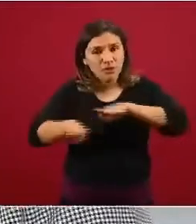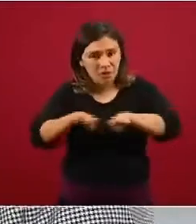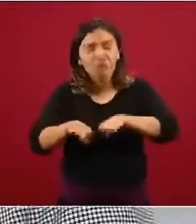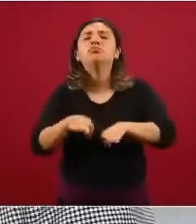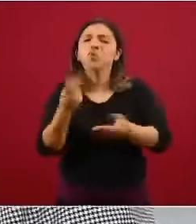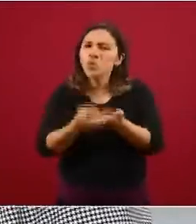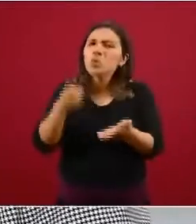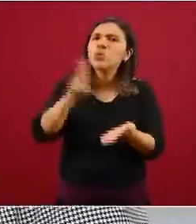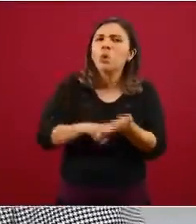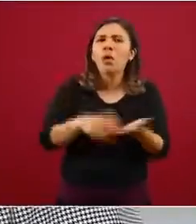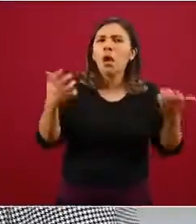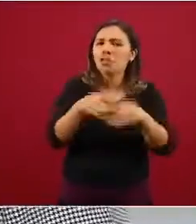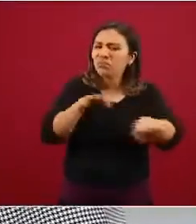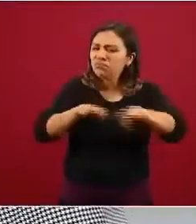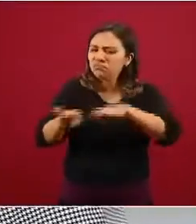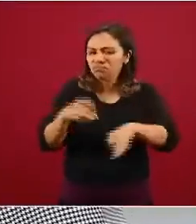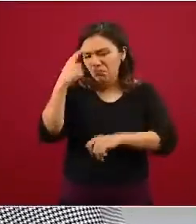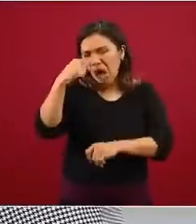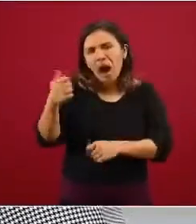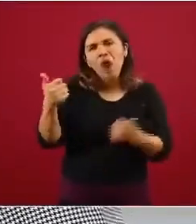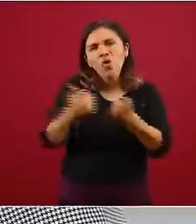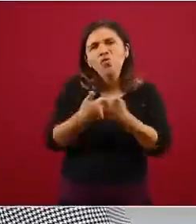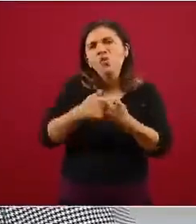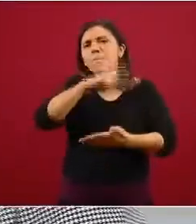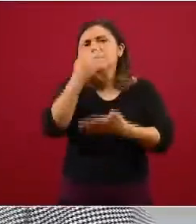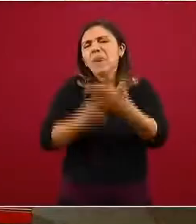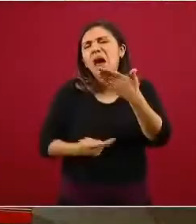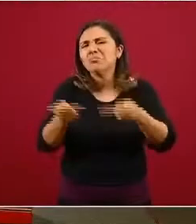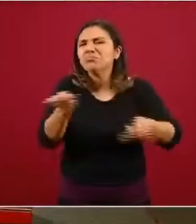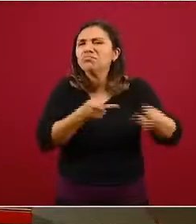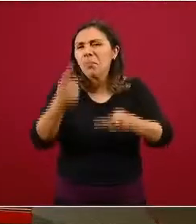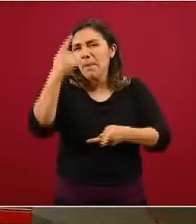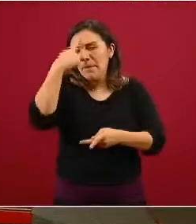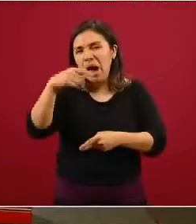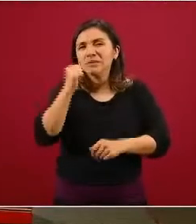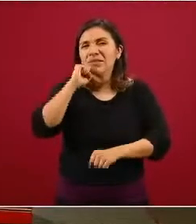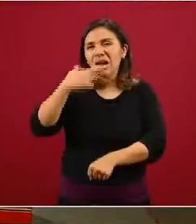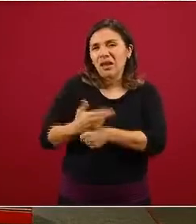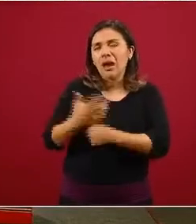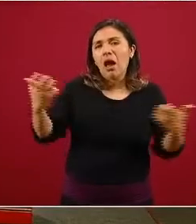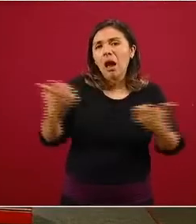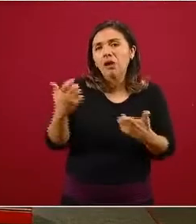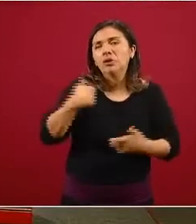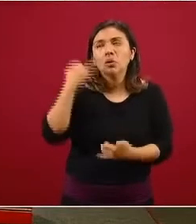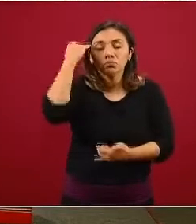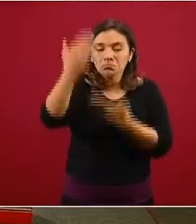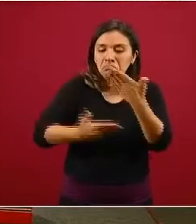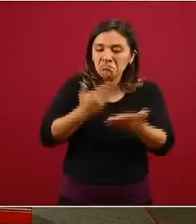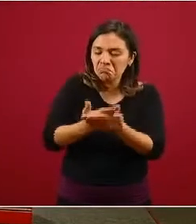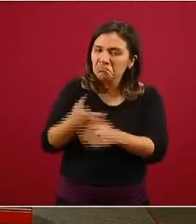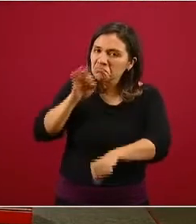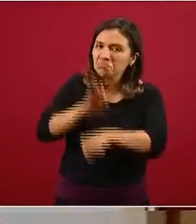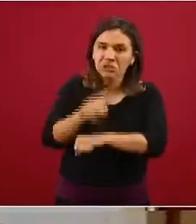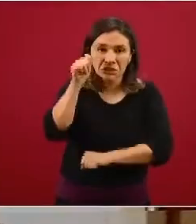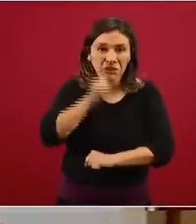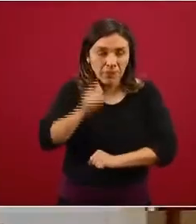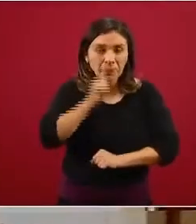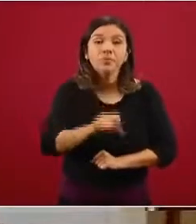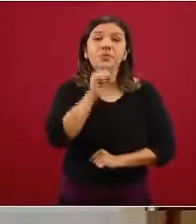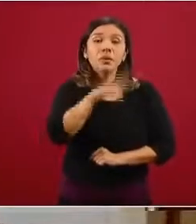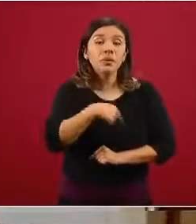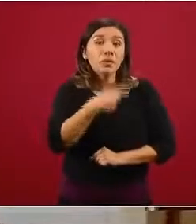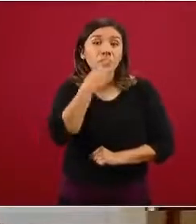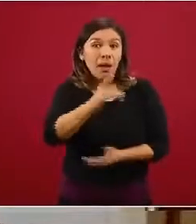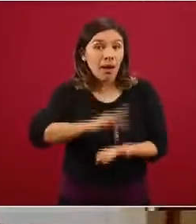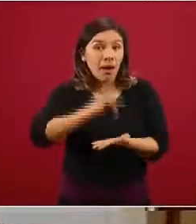de manera certera con todos los planes de la Secretaría y los objetivos que nos hemos planteado. Quiero también